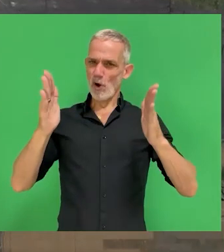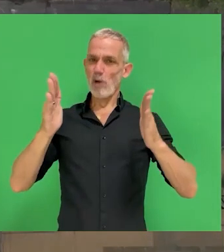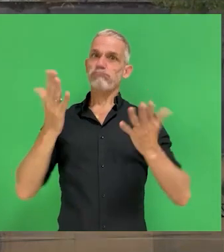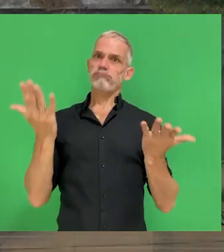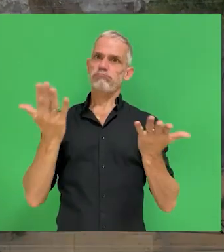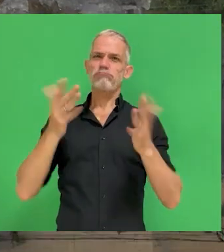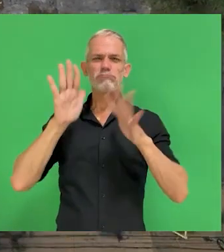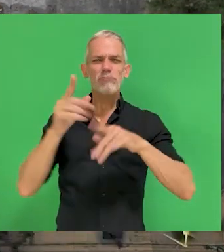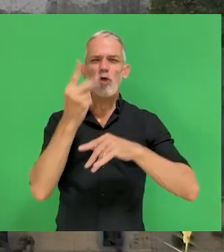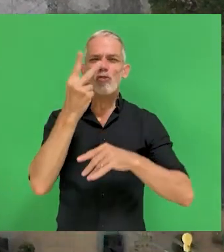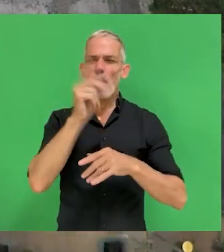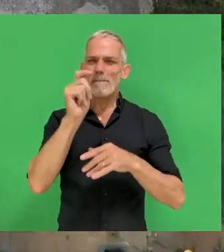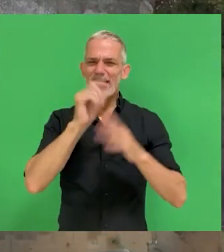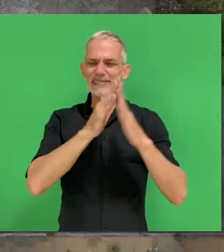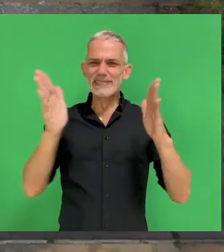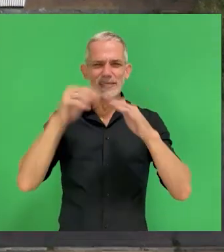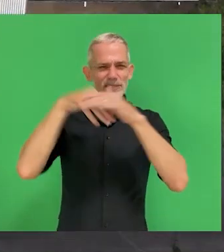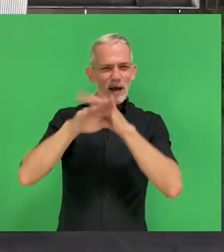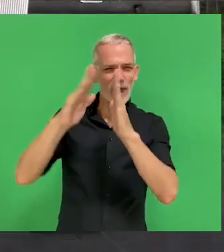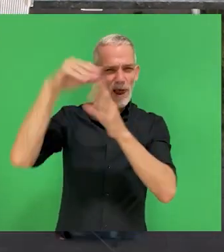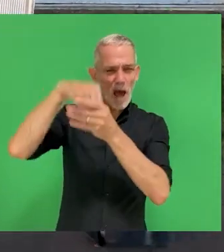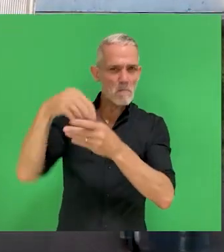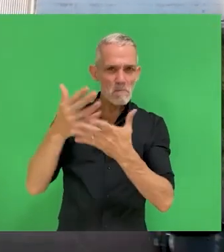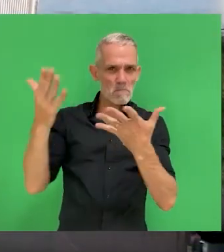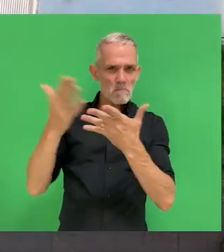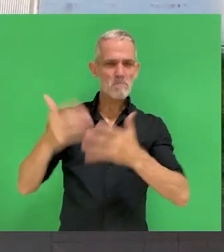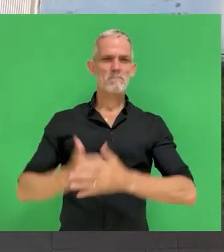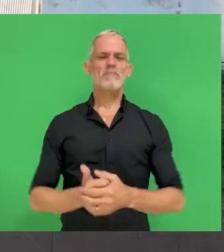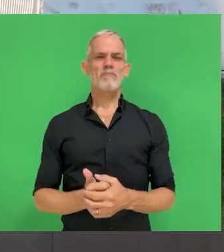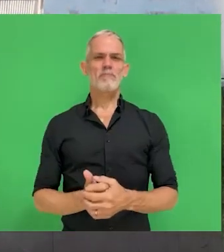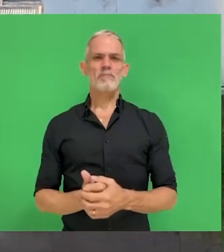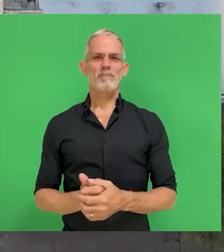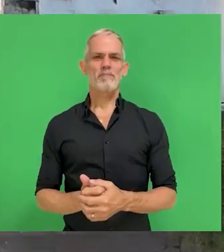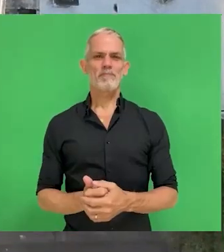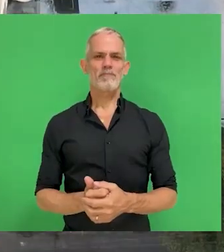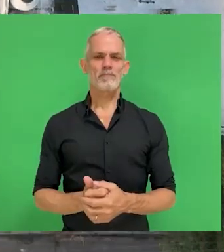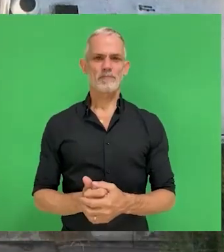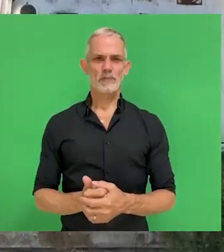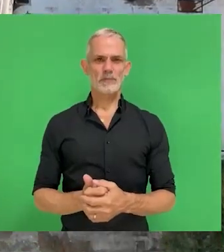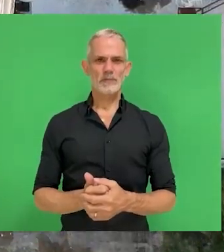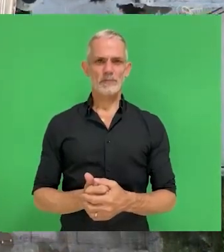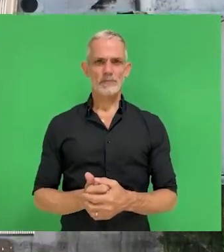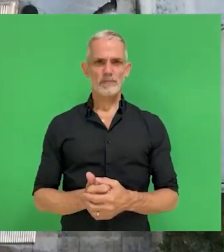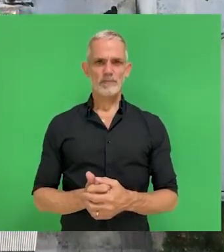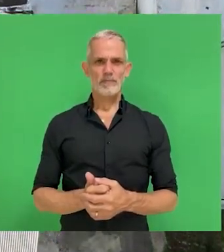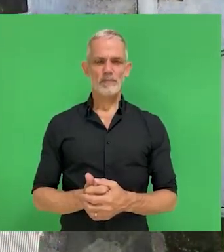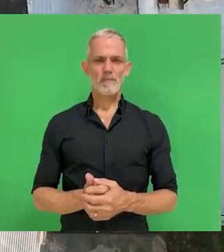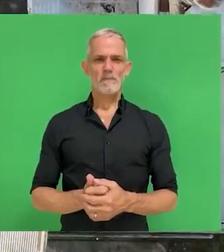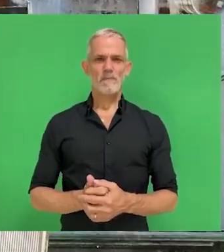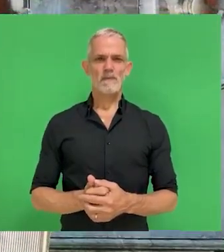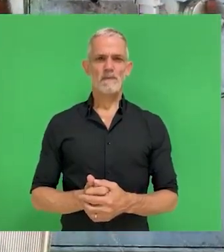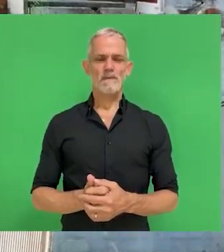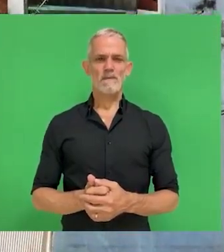sea que lo tienen adentro 2 meses. Joaquín Frías revisa entre varias carpetas con fotos,